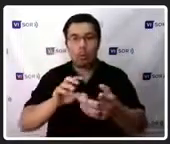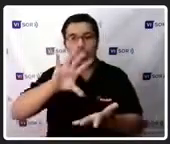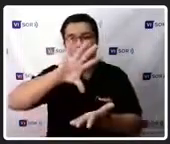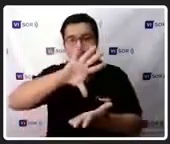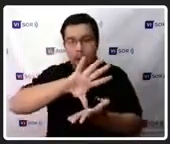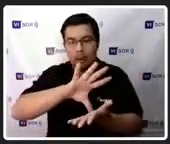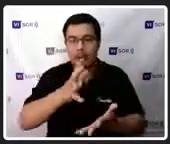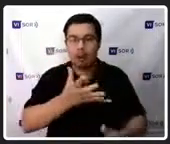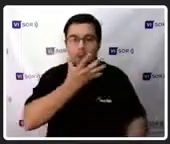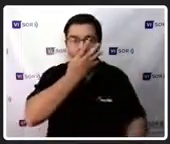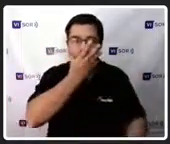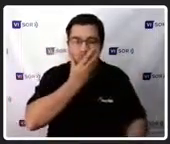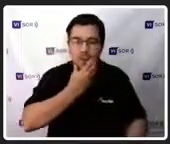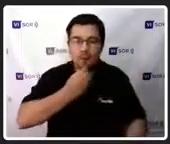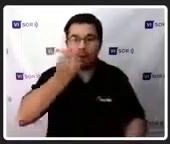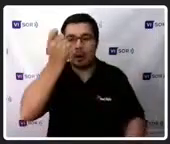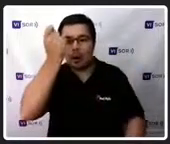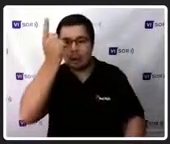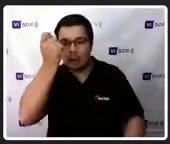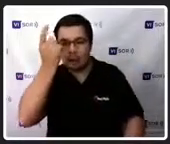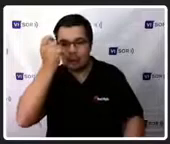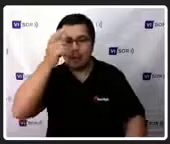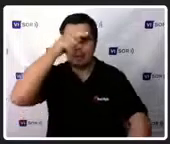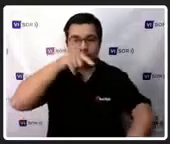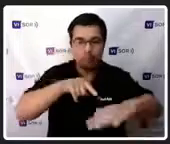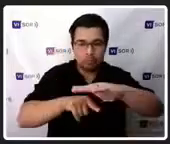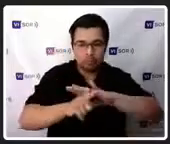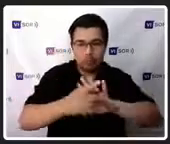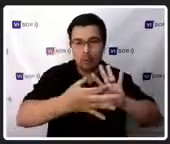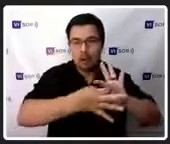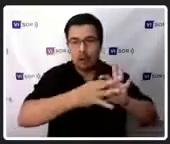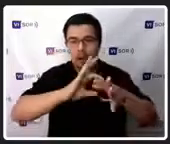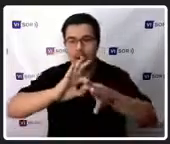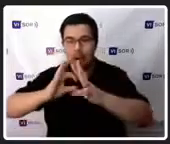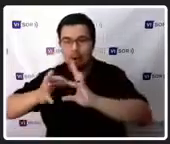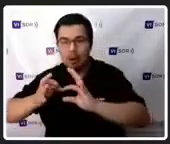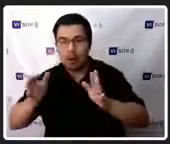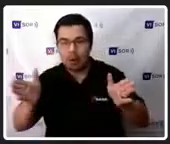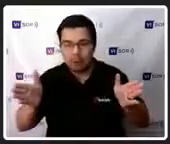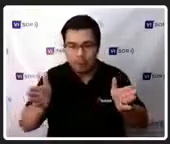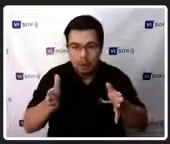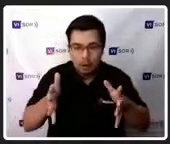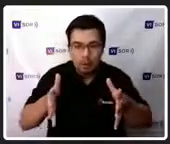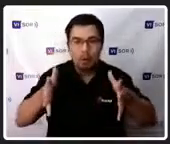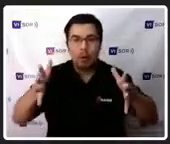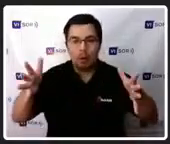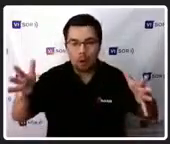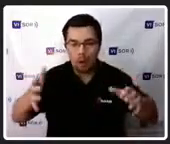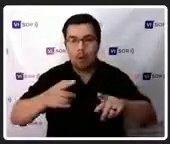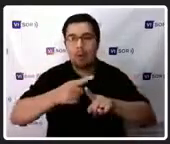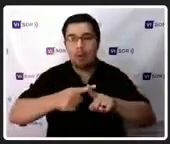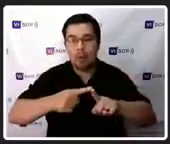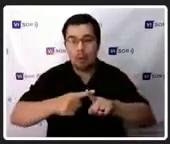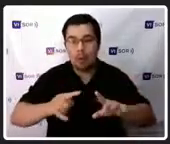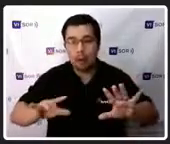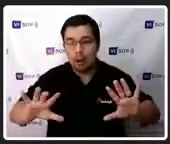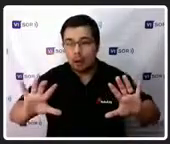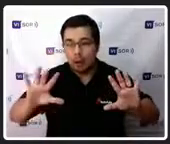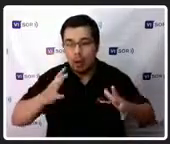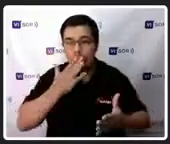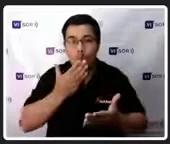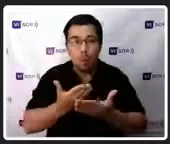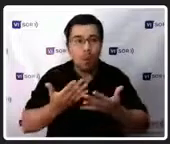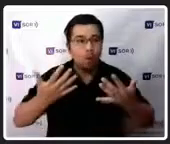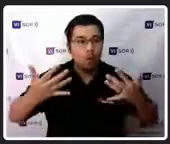lo vayan entendiendo, los va a meter también en cadenas probablemente chicas o medianas o grandes, pero cuando ya pasan a ser cadenas, también te